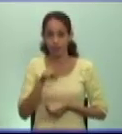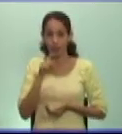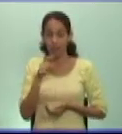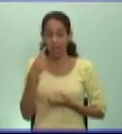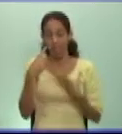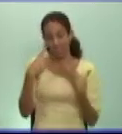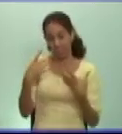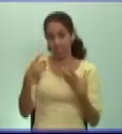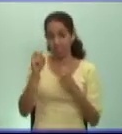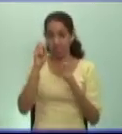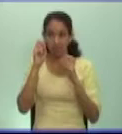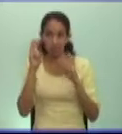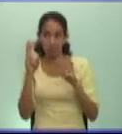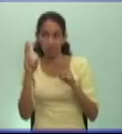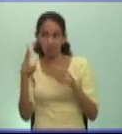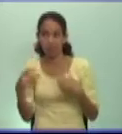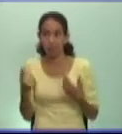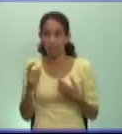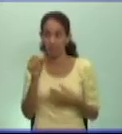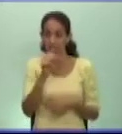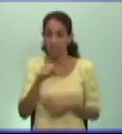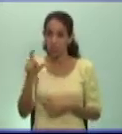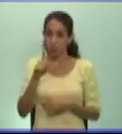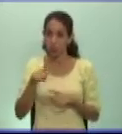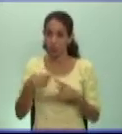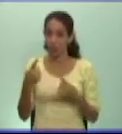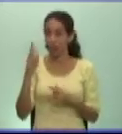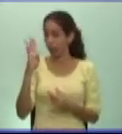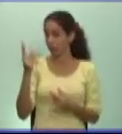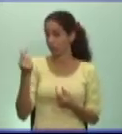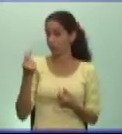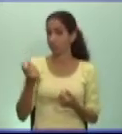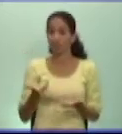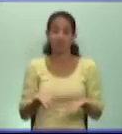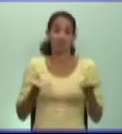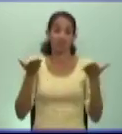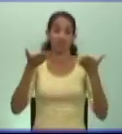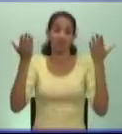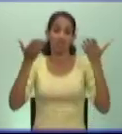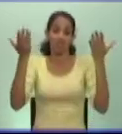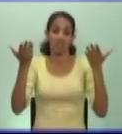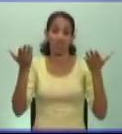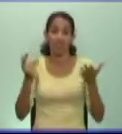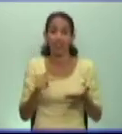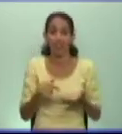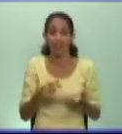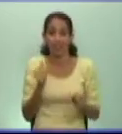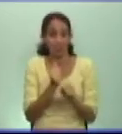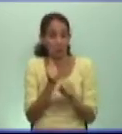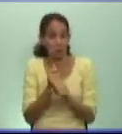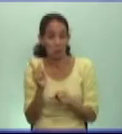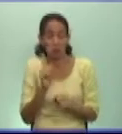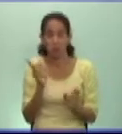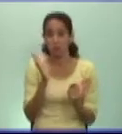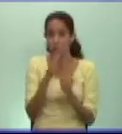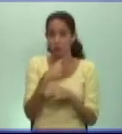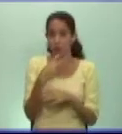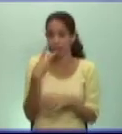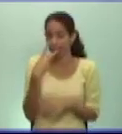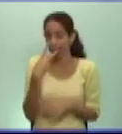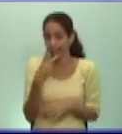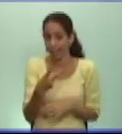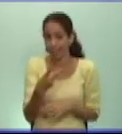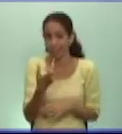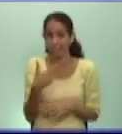el papel de la burguesía, de esa gran burguesía. Es una etapa donde el desempleo desciende, se hace una mayor atención a